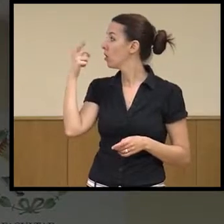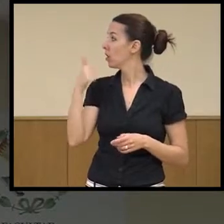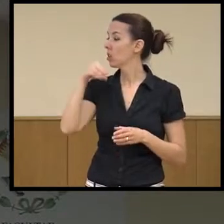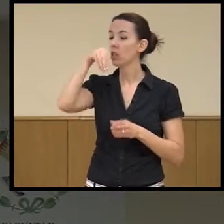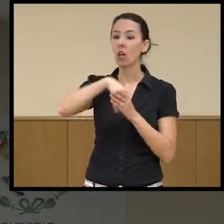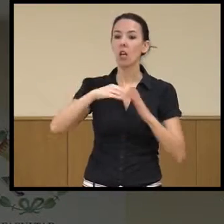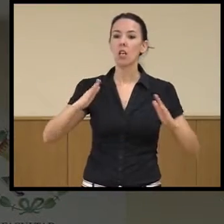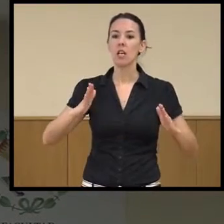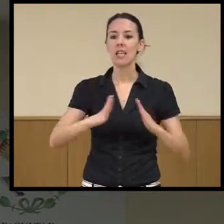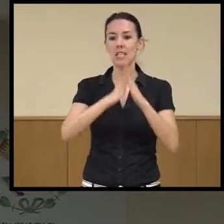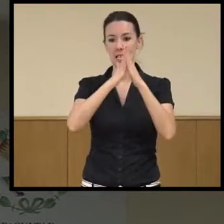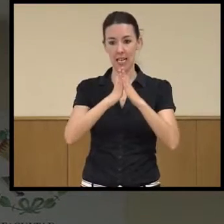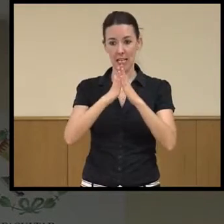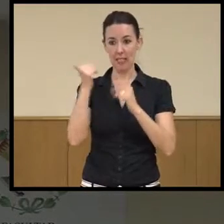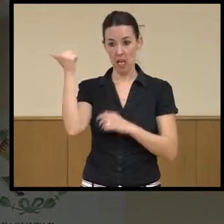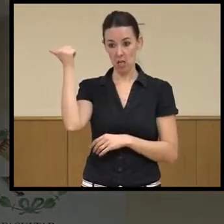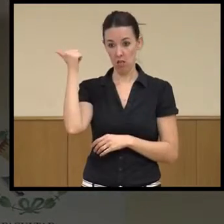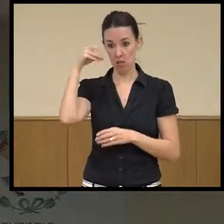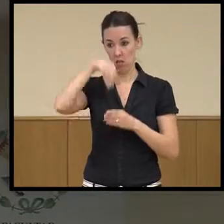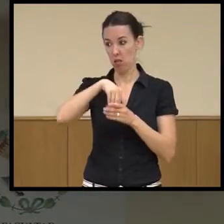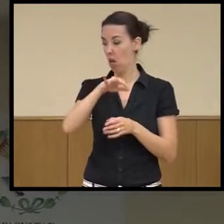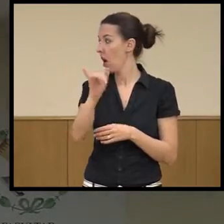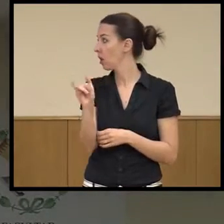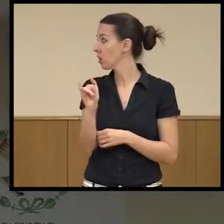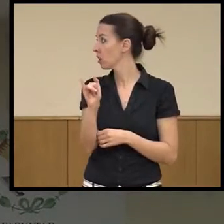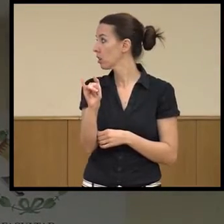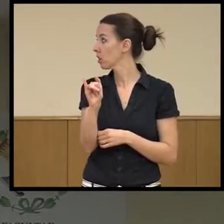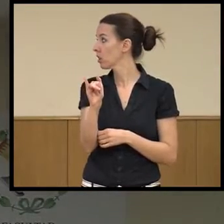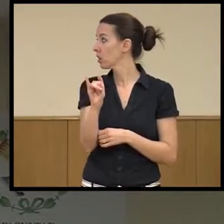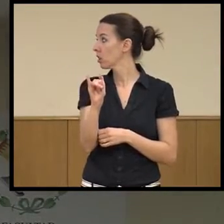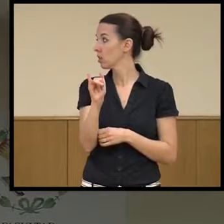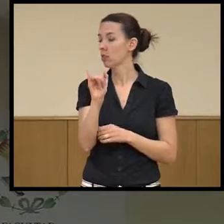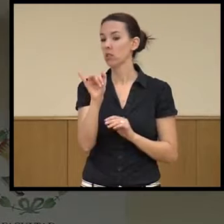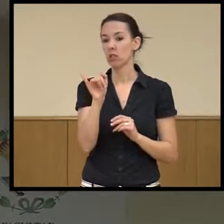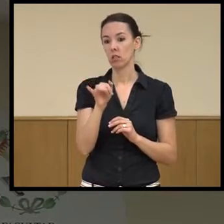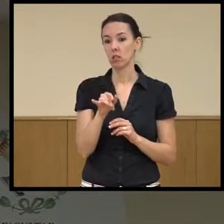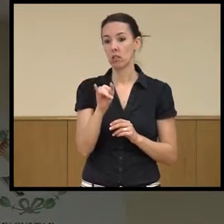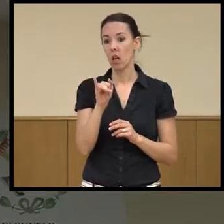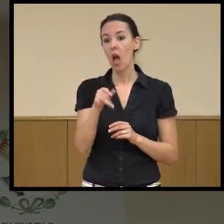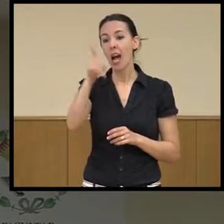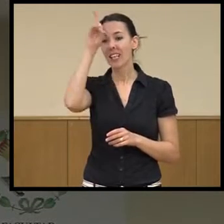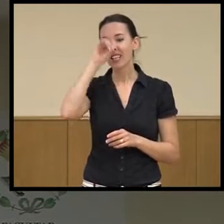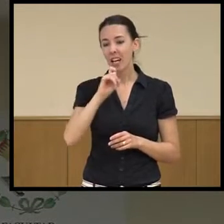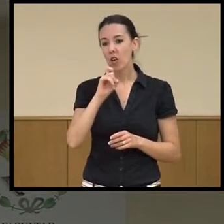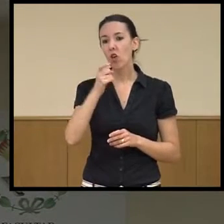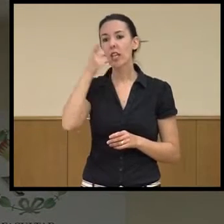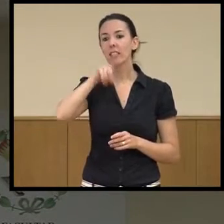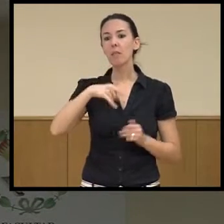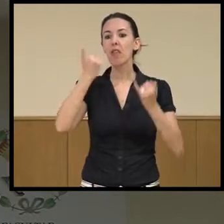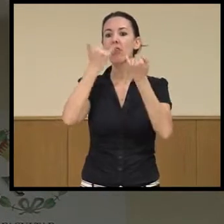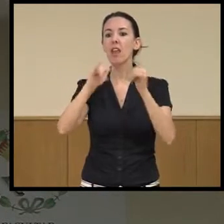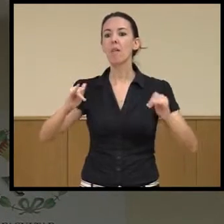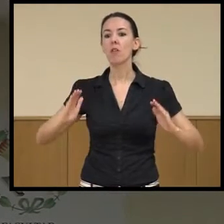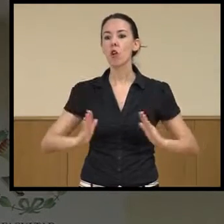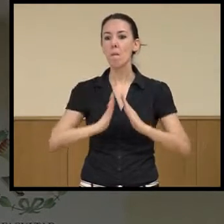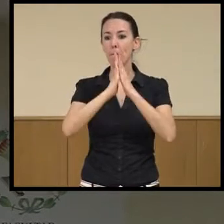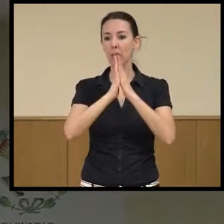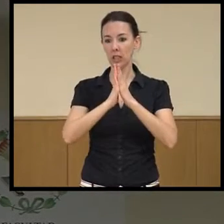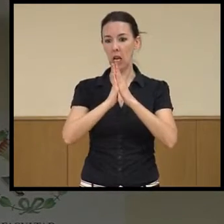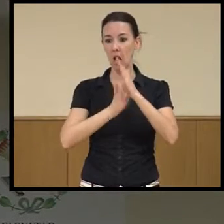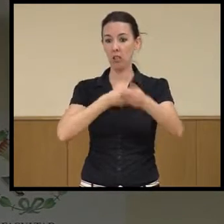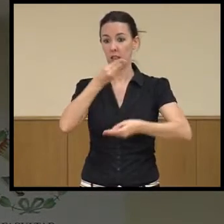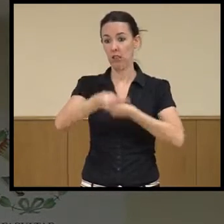iglesia flamenca de Pieter Nives, que tiene la virtud añadida de recordarnos que las celebraciones de la misa se llevaban